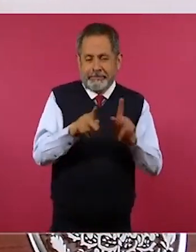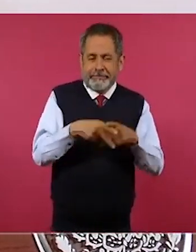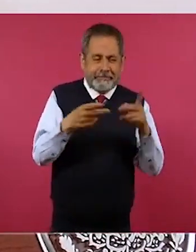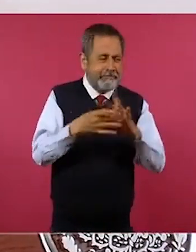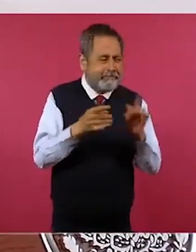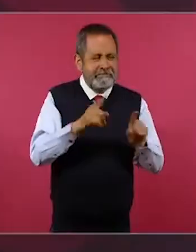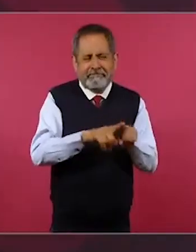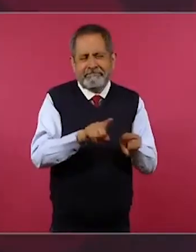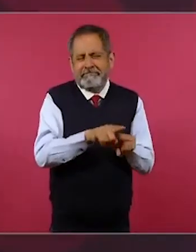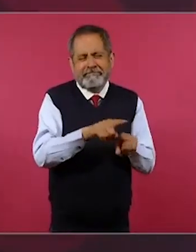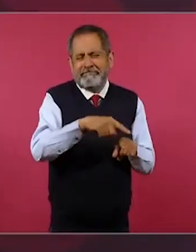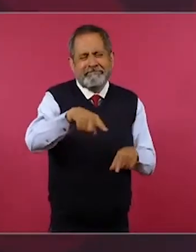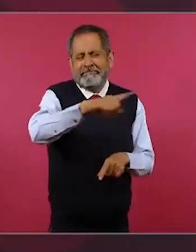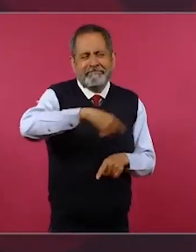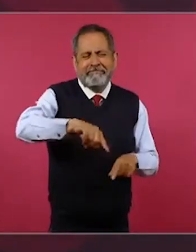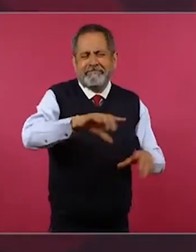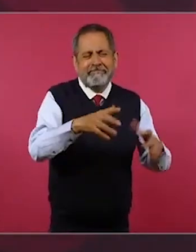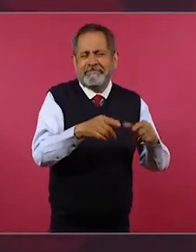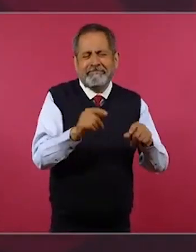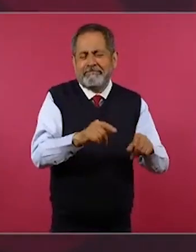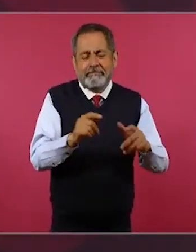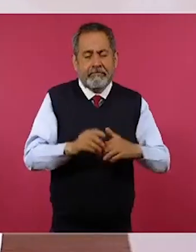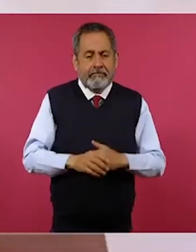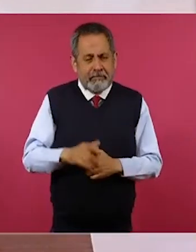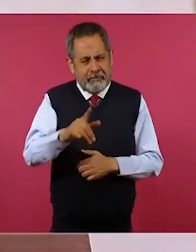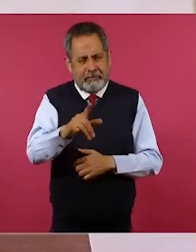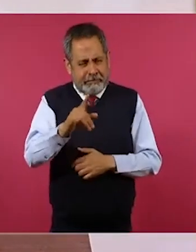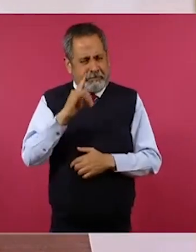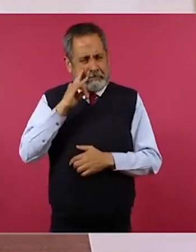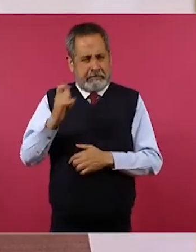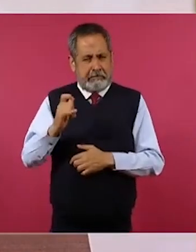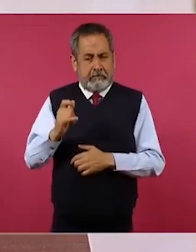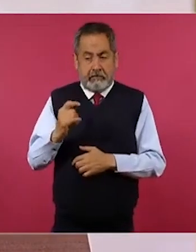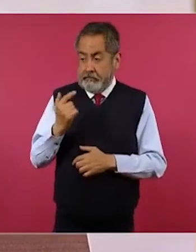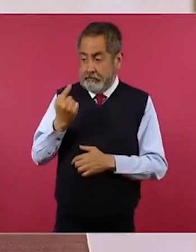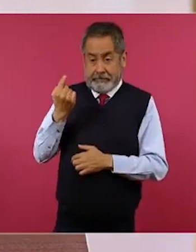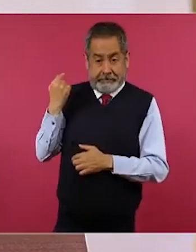Lo único que me llamó la atención es que el miércoles,